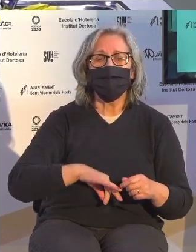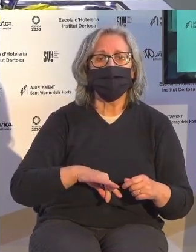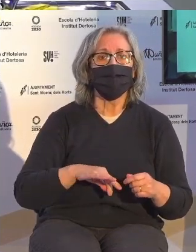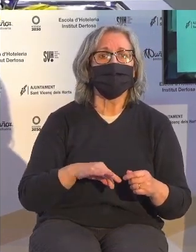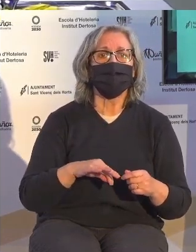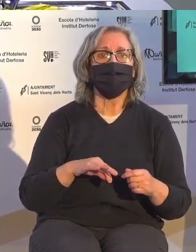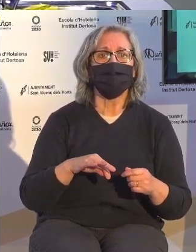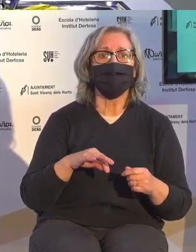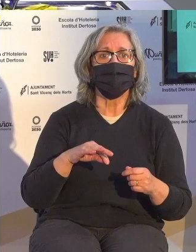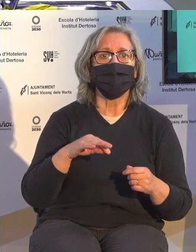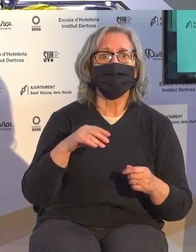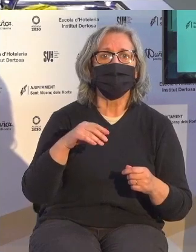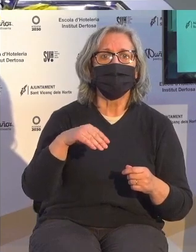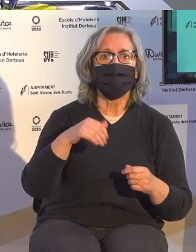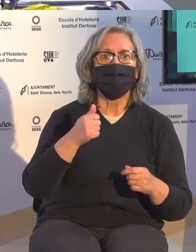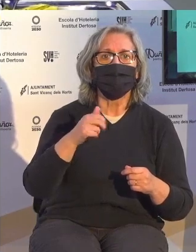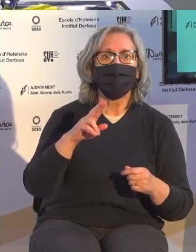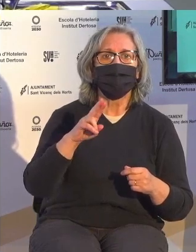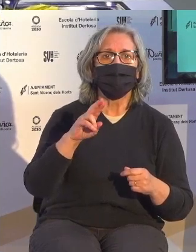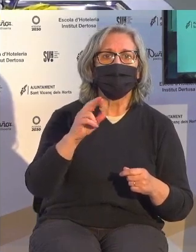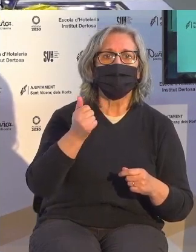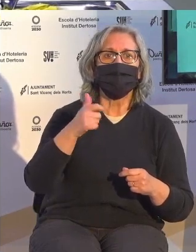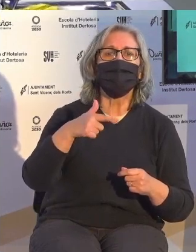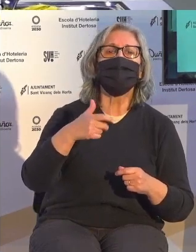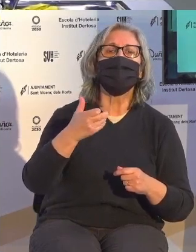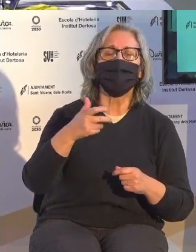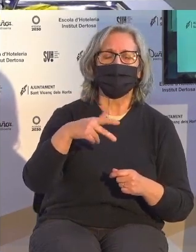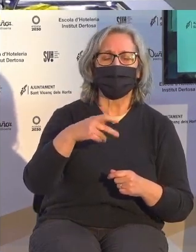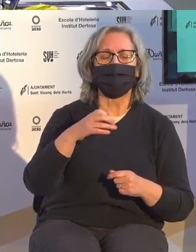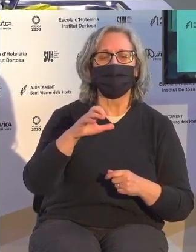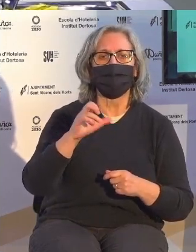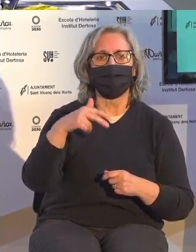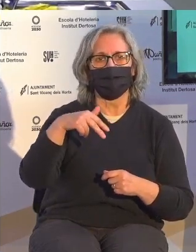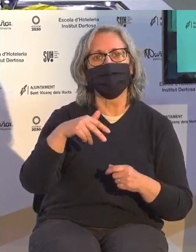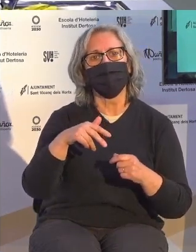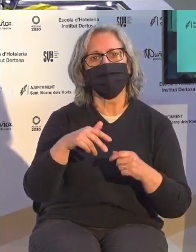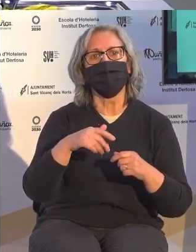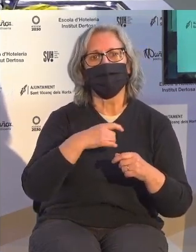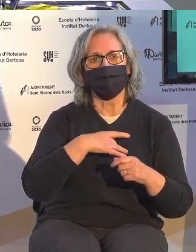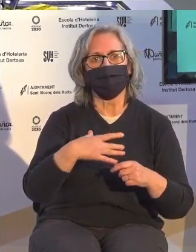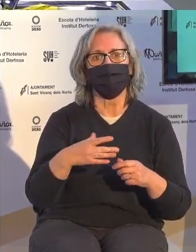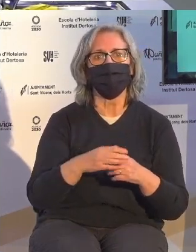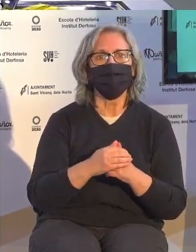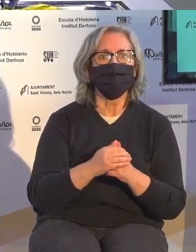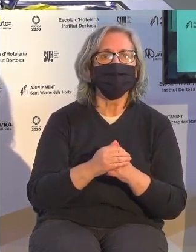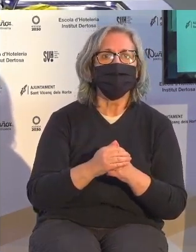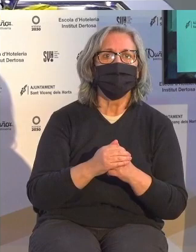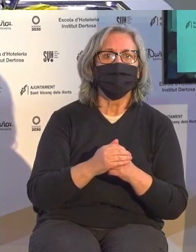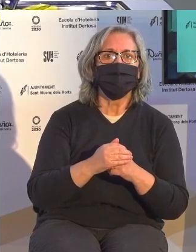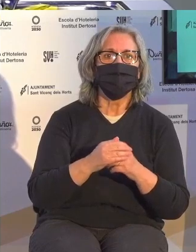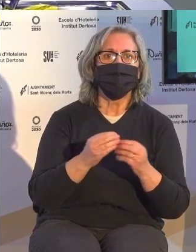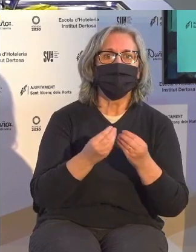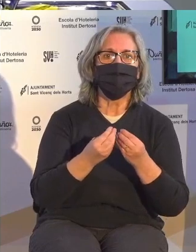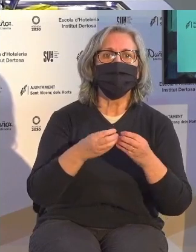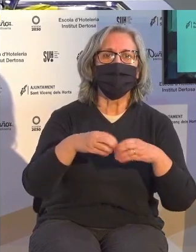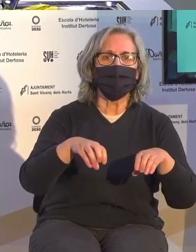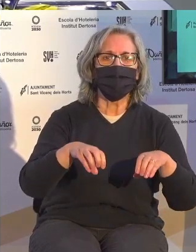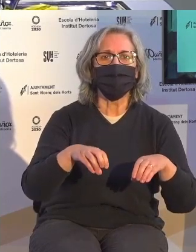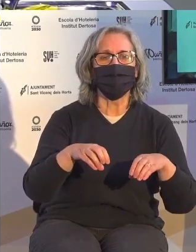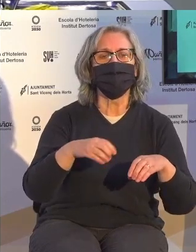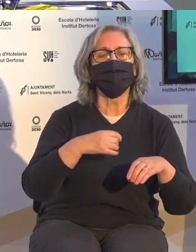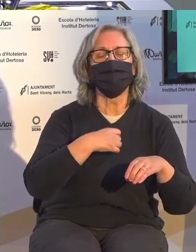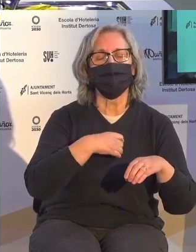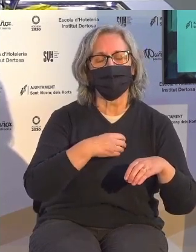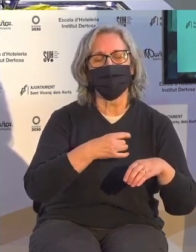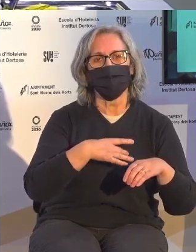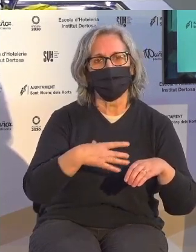merengue es una mezcla de clara claras de ojos con azúcar y hay muchas